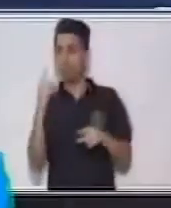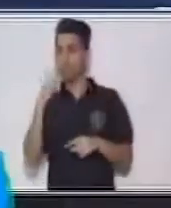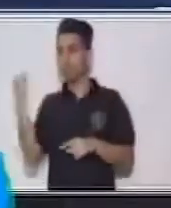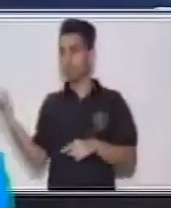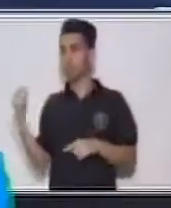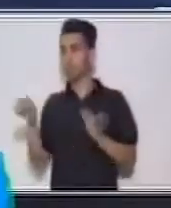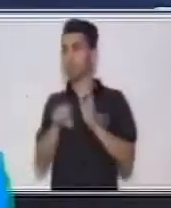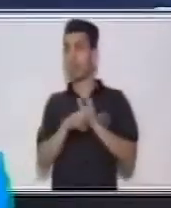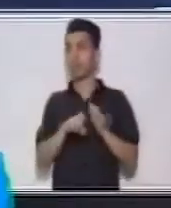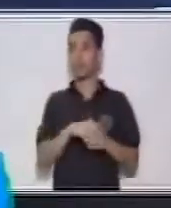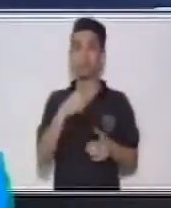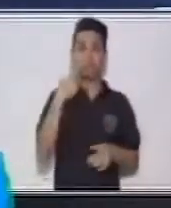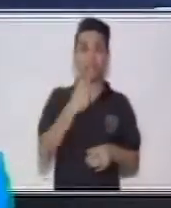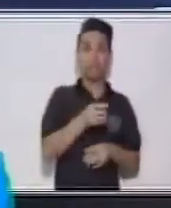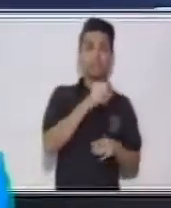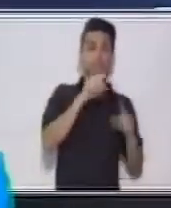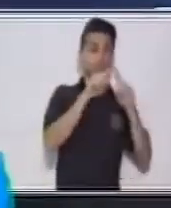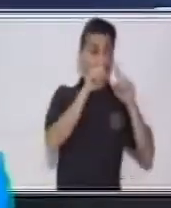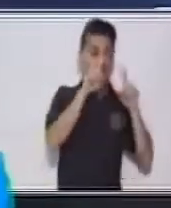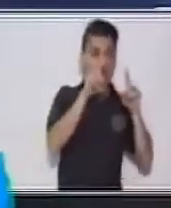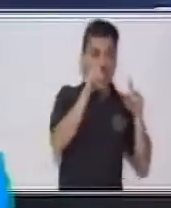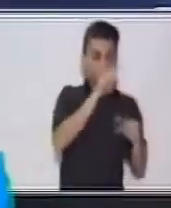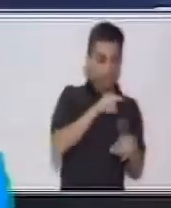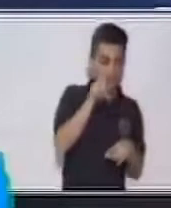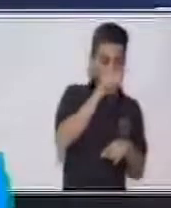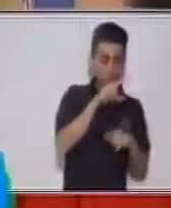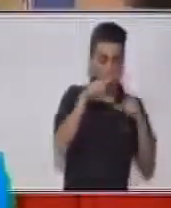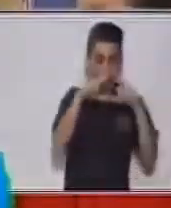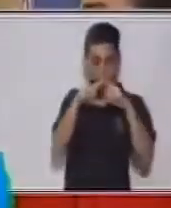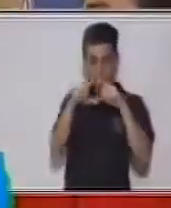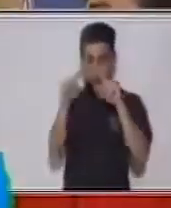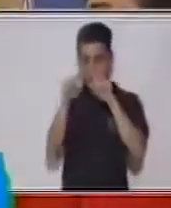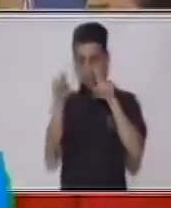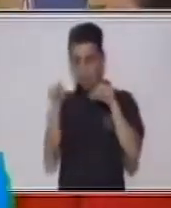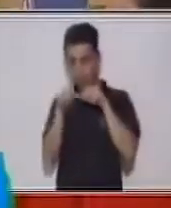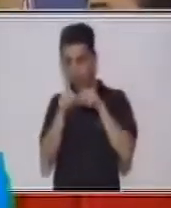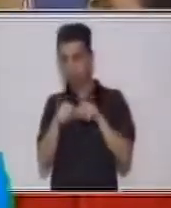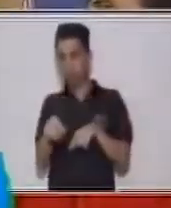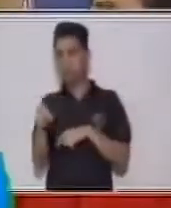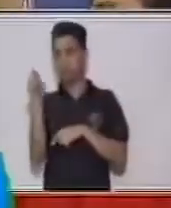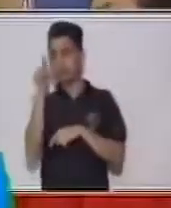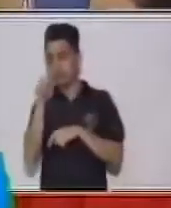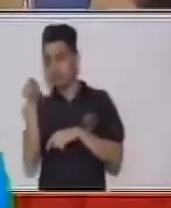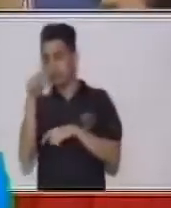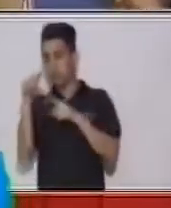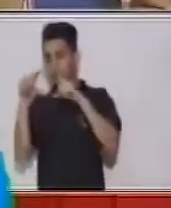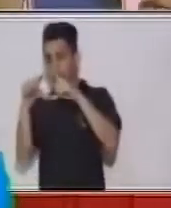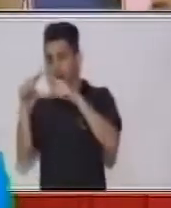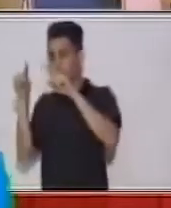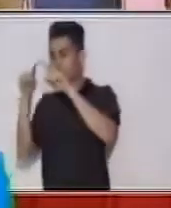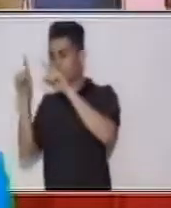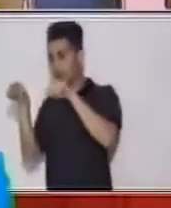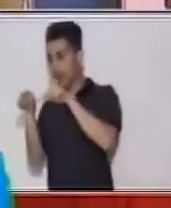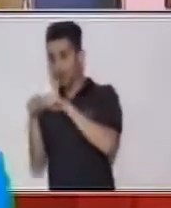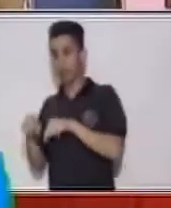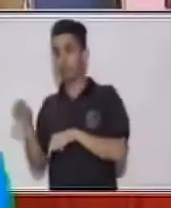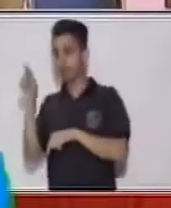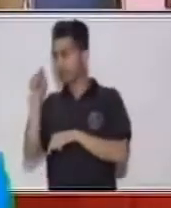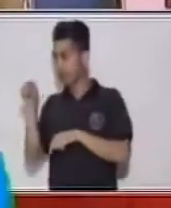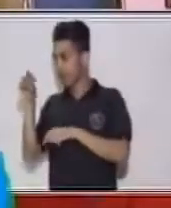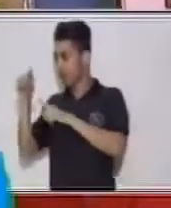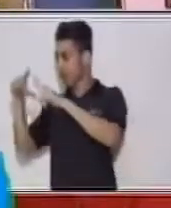abajo círculo triángulo cuadrado círculo triángulo cuadrado